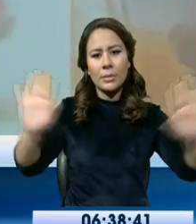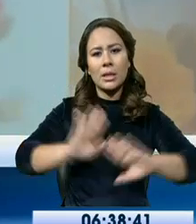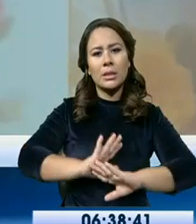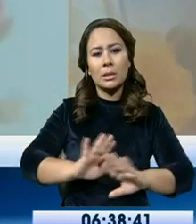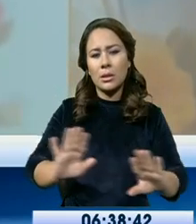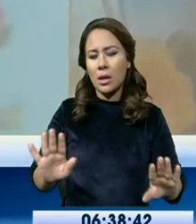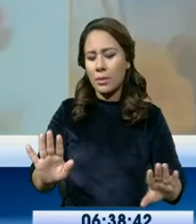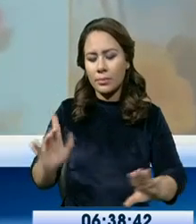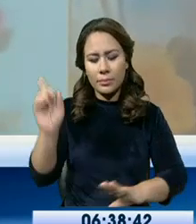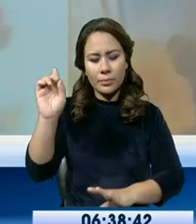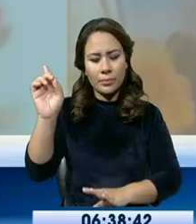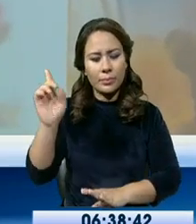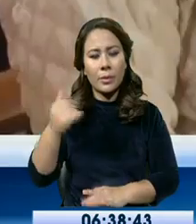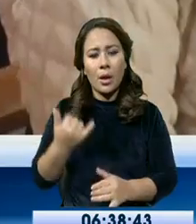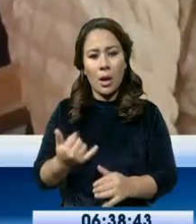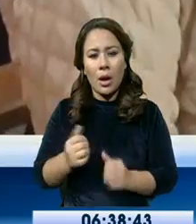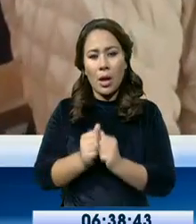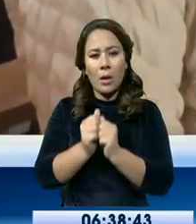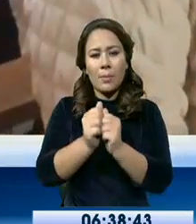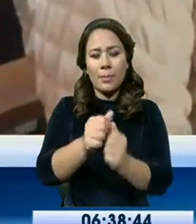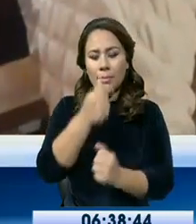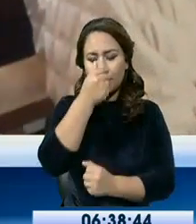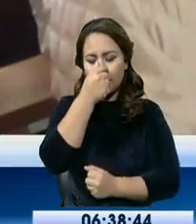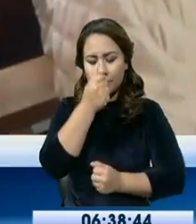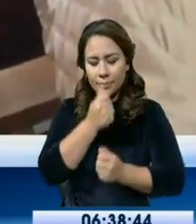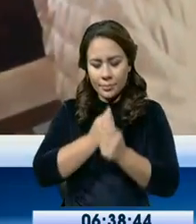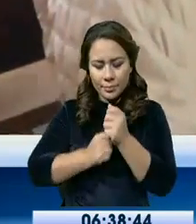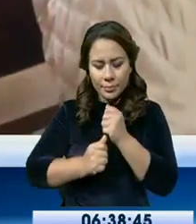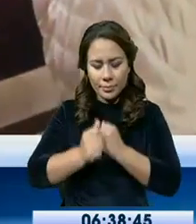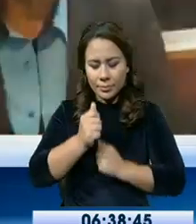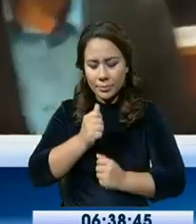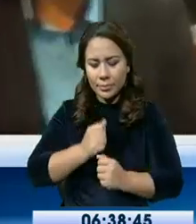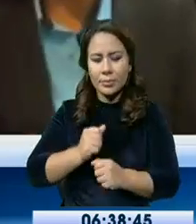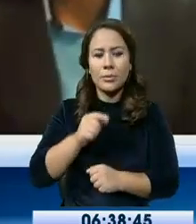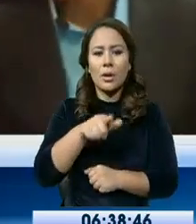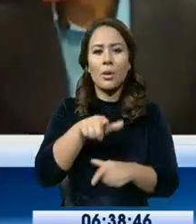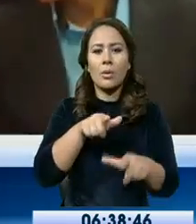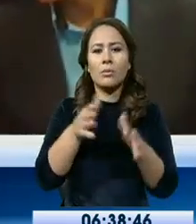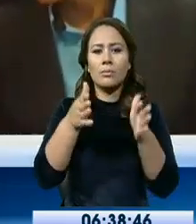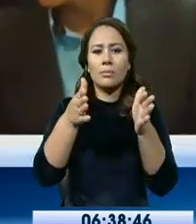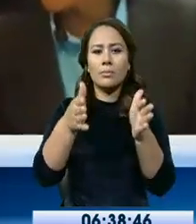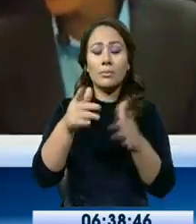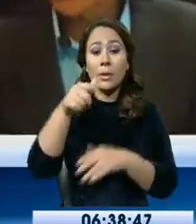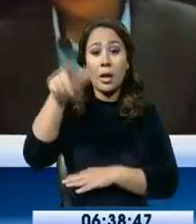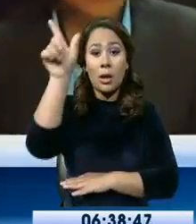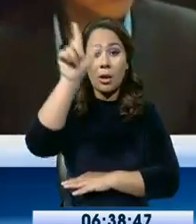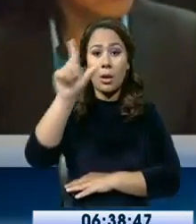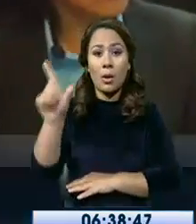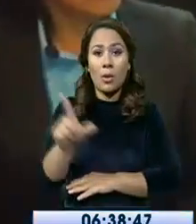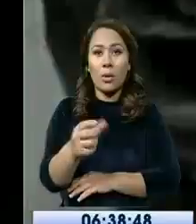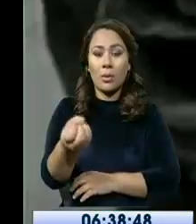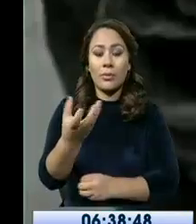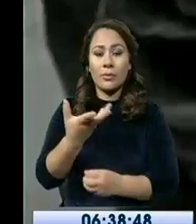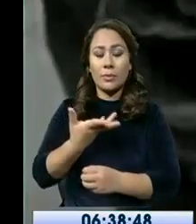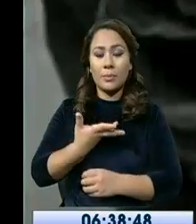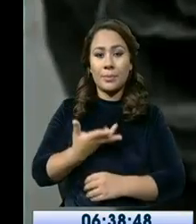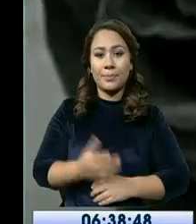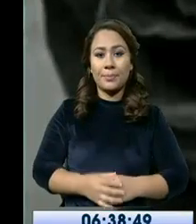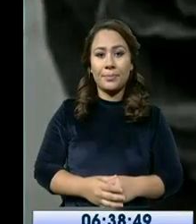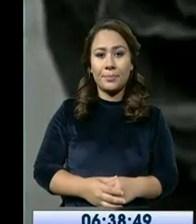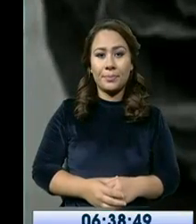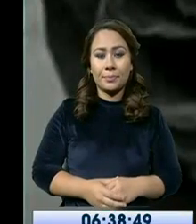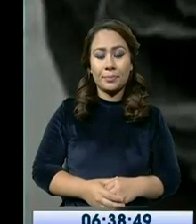que acompañen a una cadena de oración en donde la estarían velando. En Loja, informó Marcela Constante